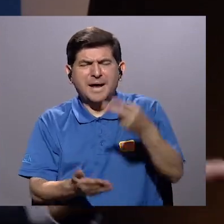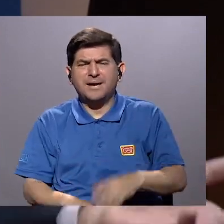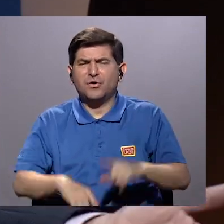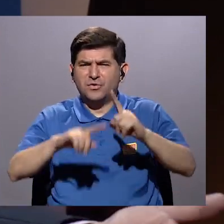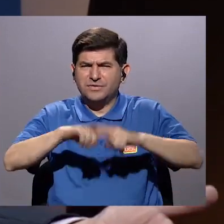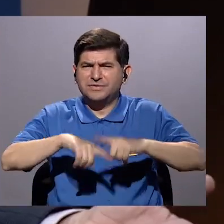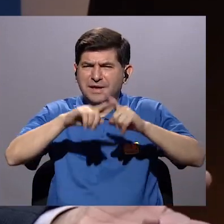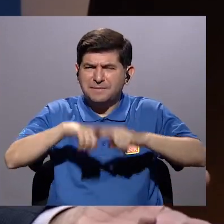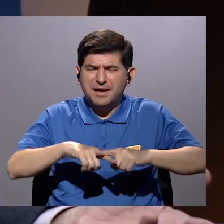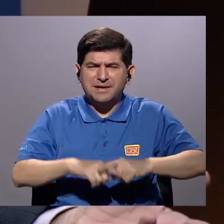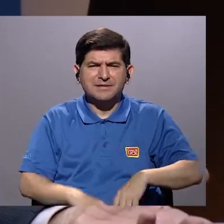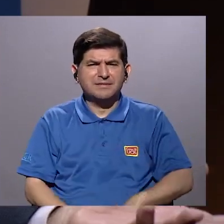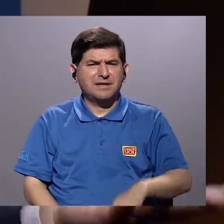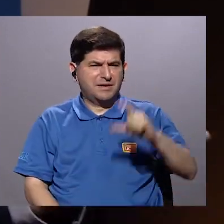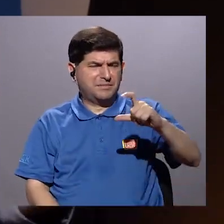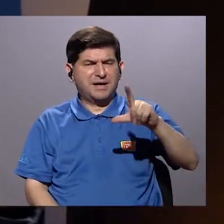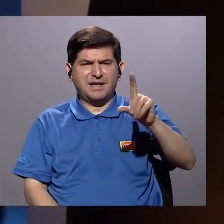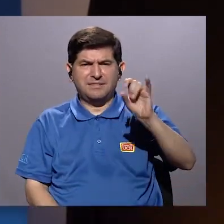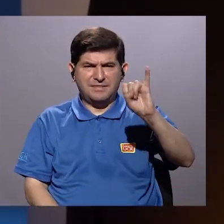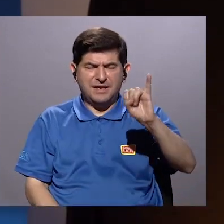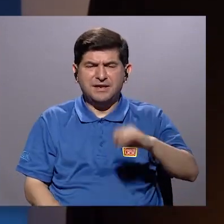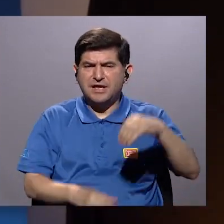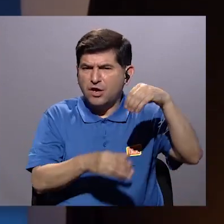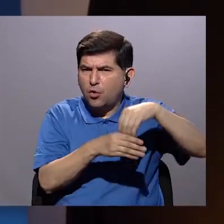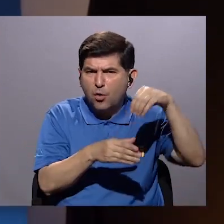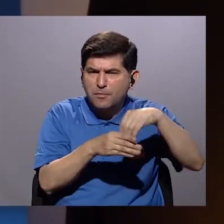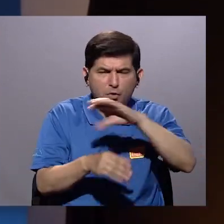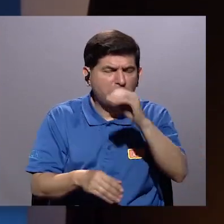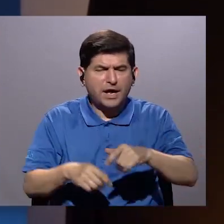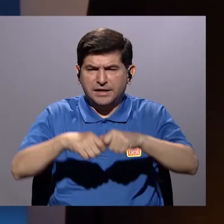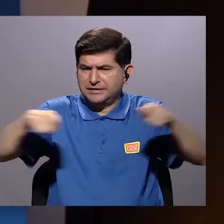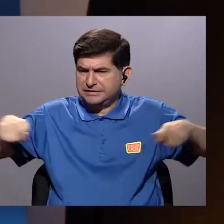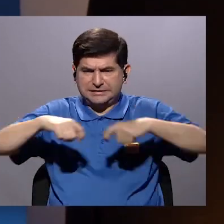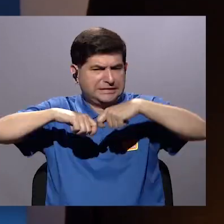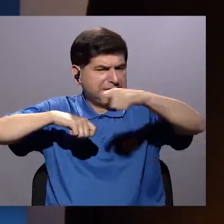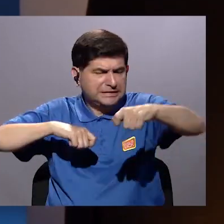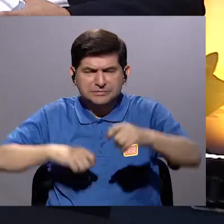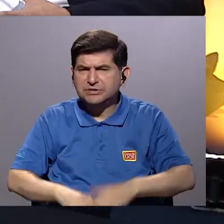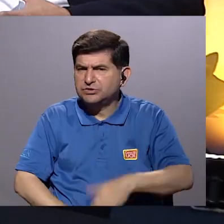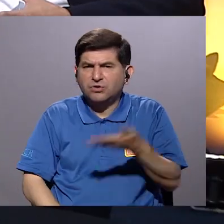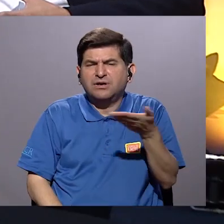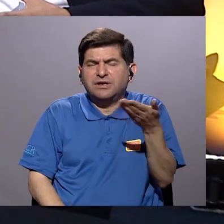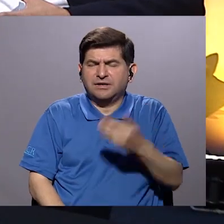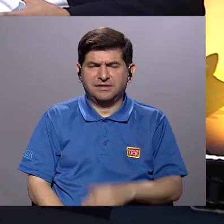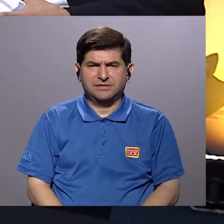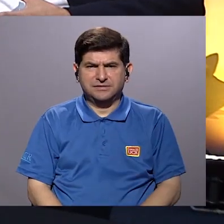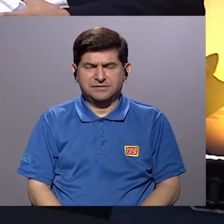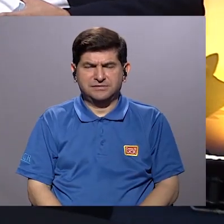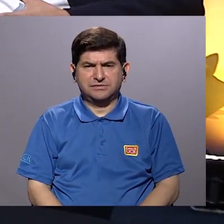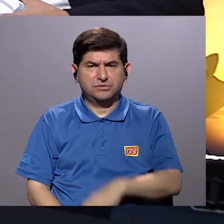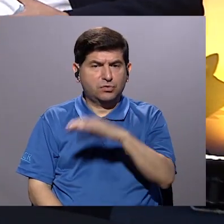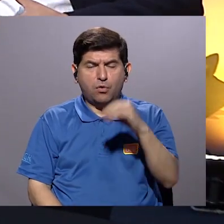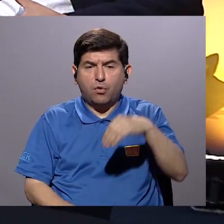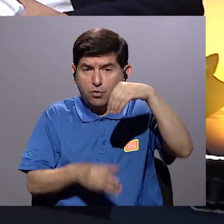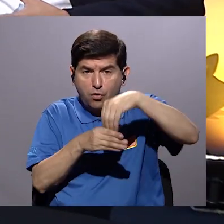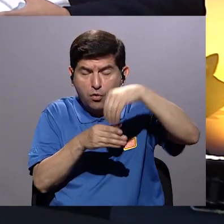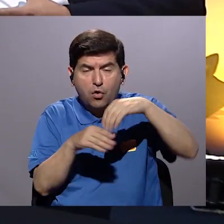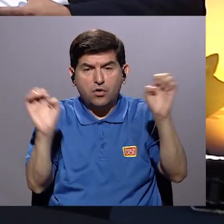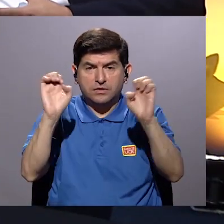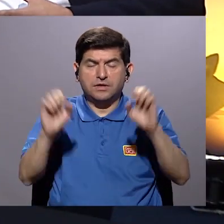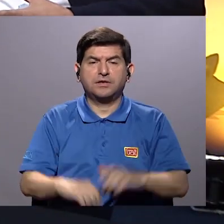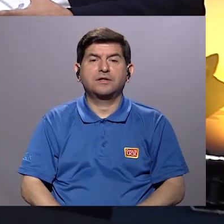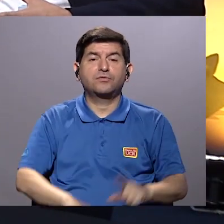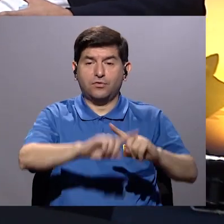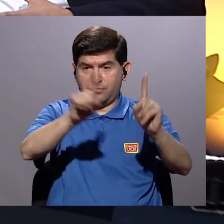o depende de los componentes que se usen o depende de la capacidad energética que tiene? Sí, hay que